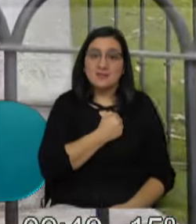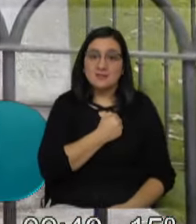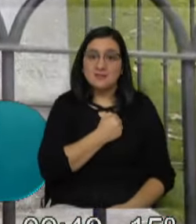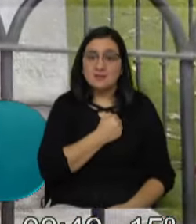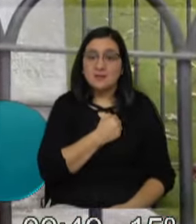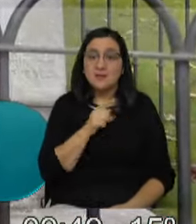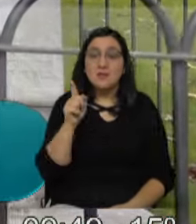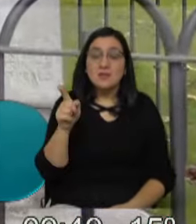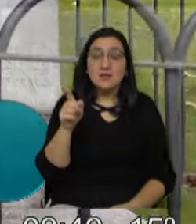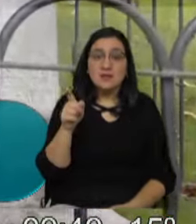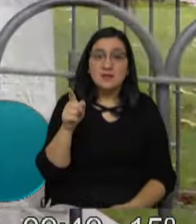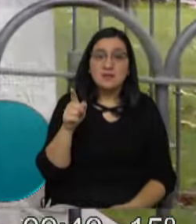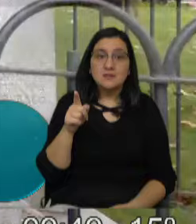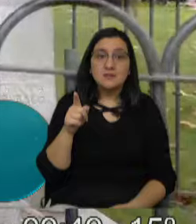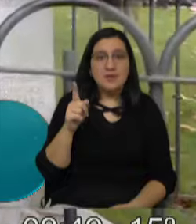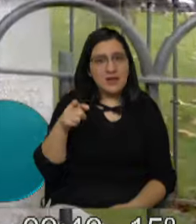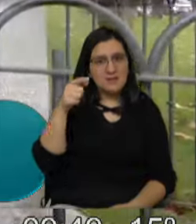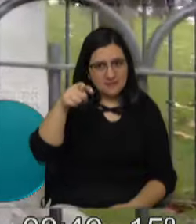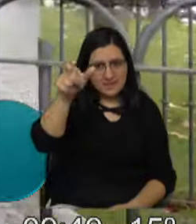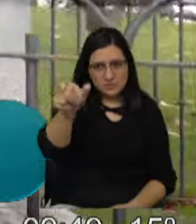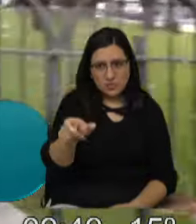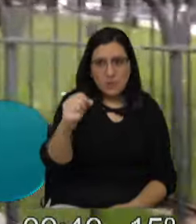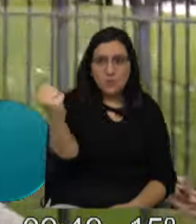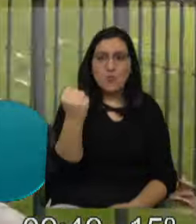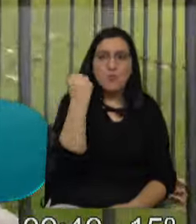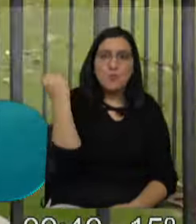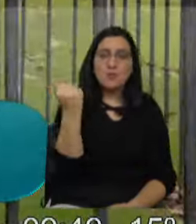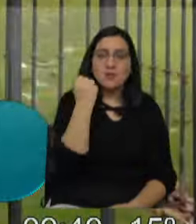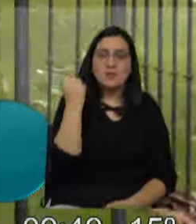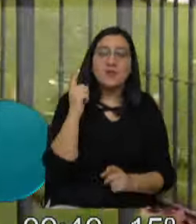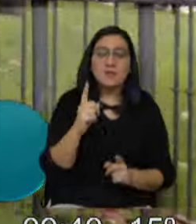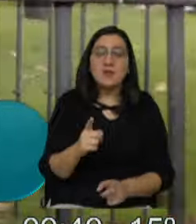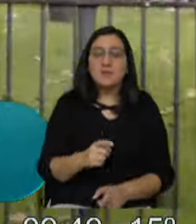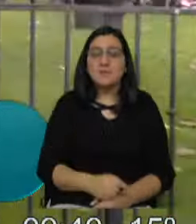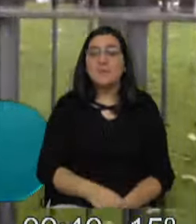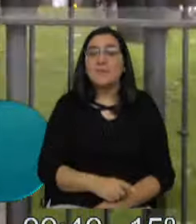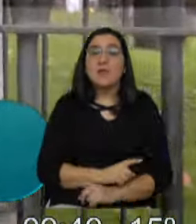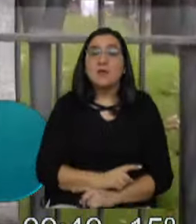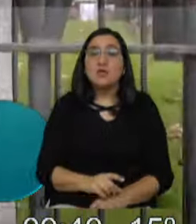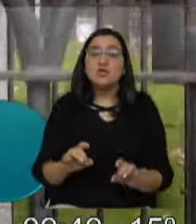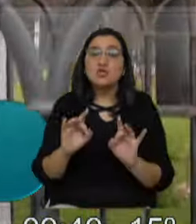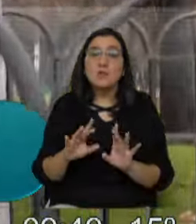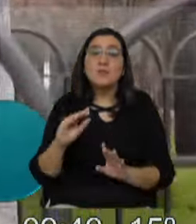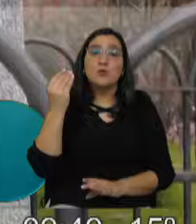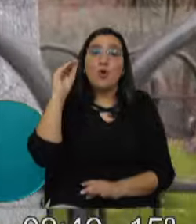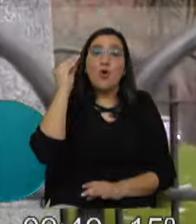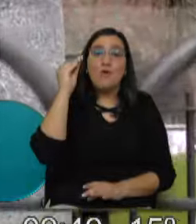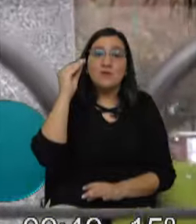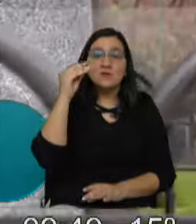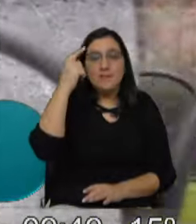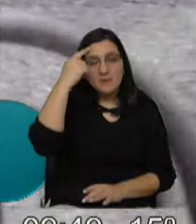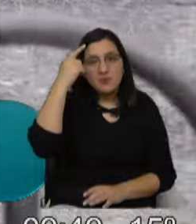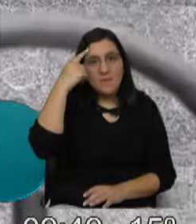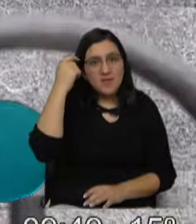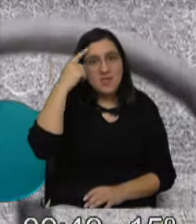y a quien tenemos aquí era muy importante también en la estructura, no solamente por su juventud y por su sapiencia,